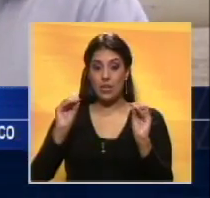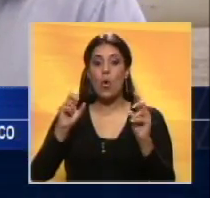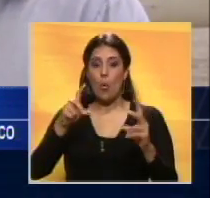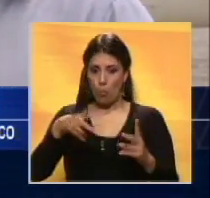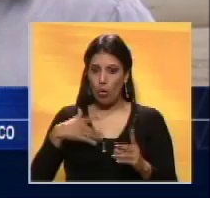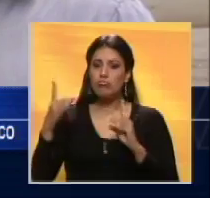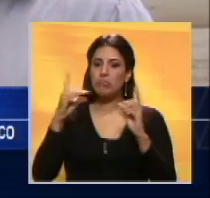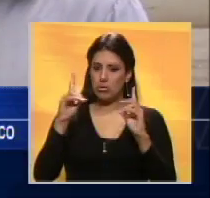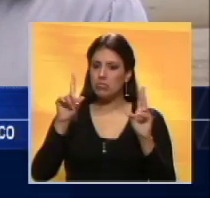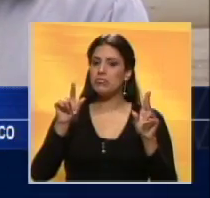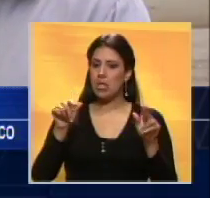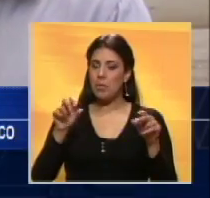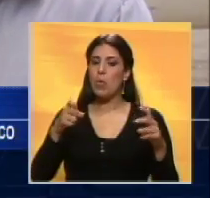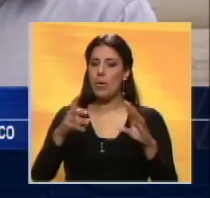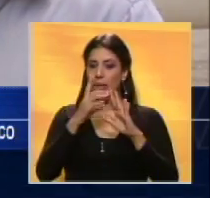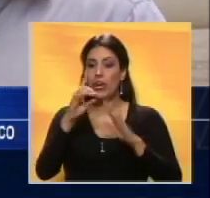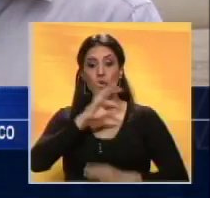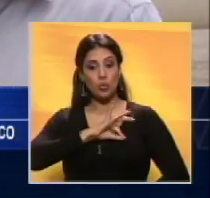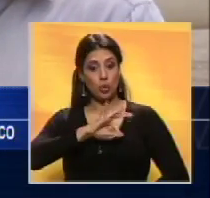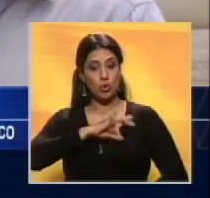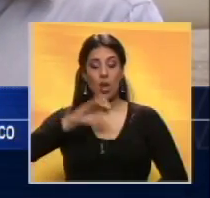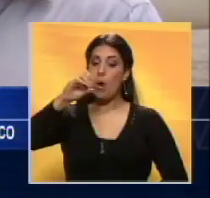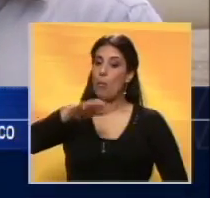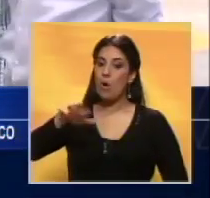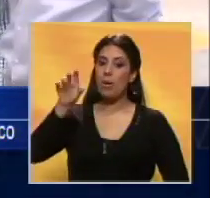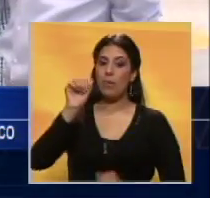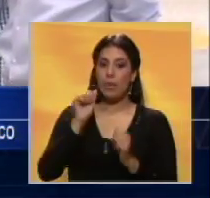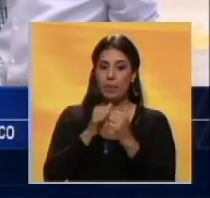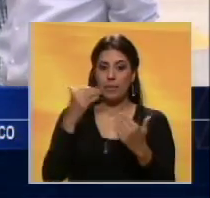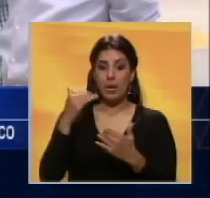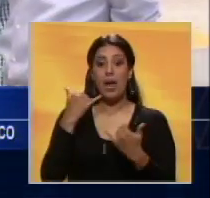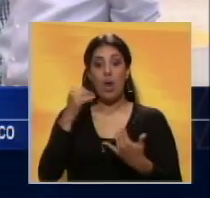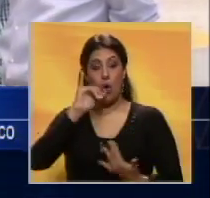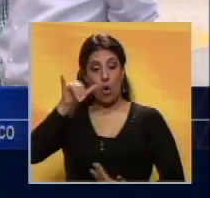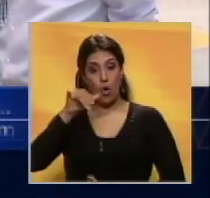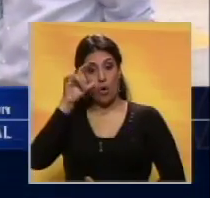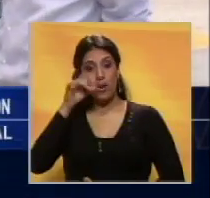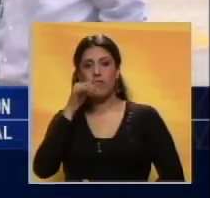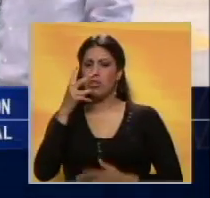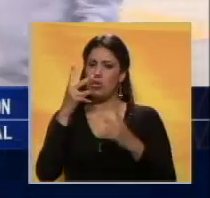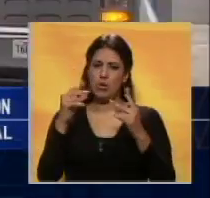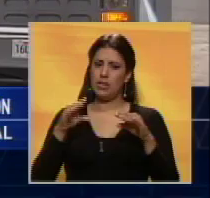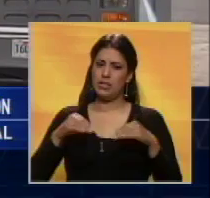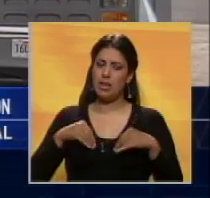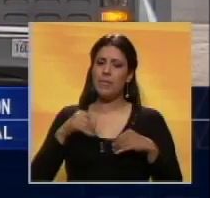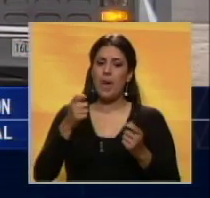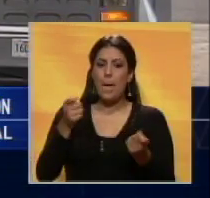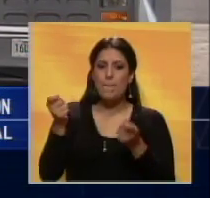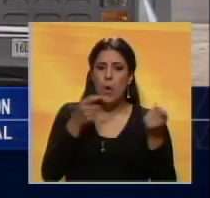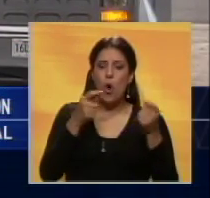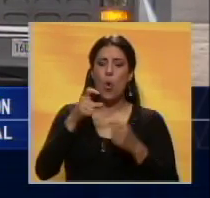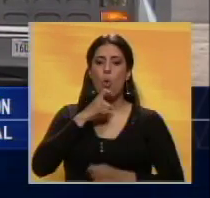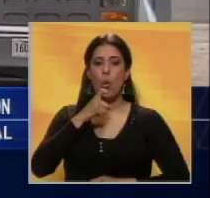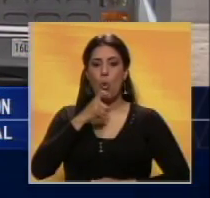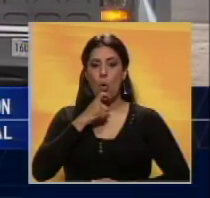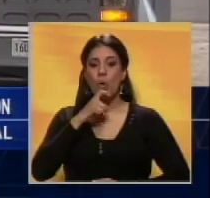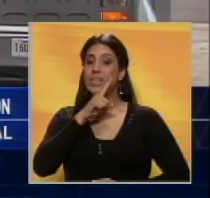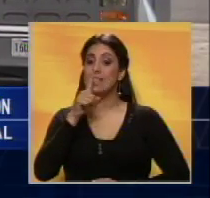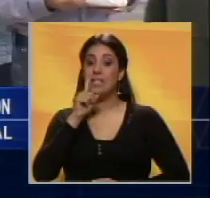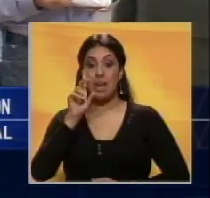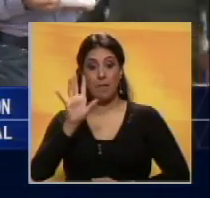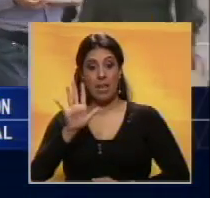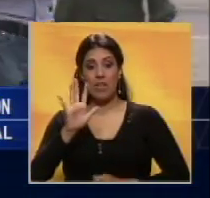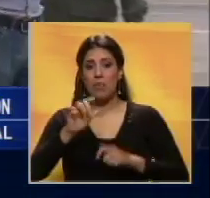pueda discutir también los derechos sociales del pueblo minero. Arreaza negó que la extracción del oro